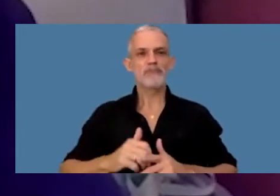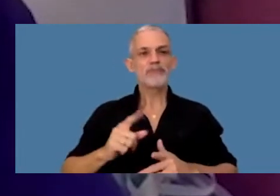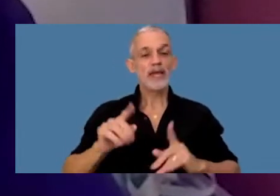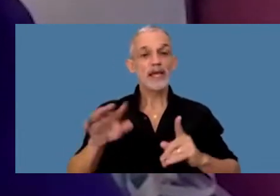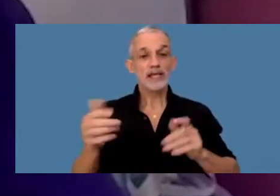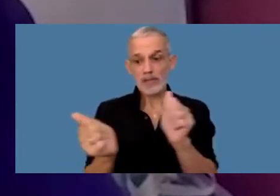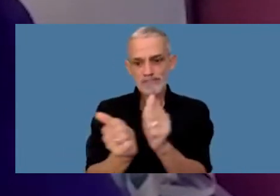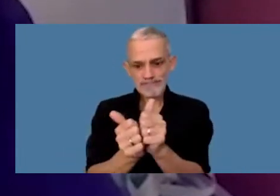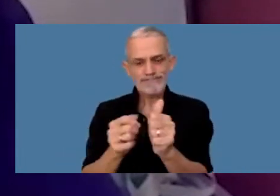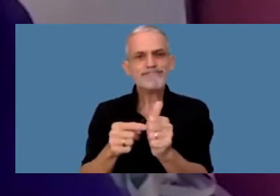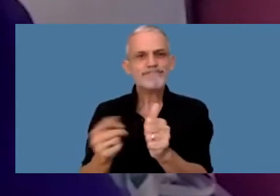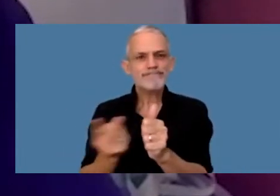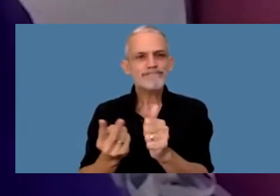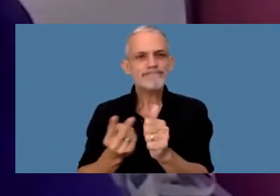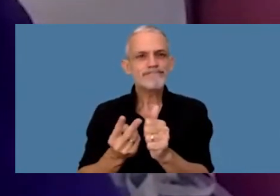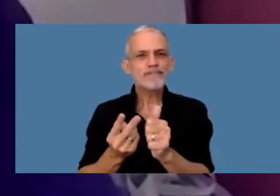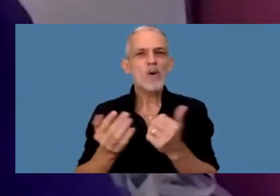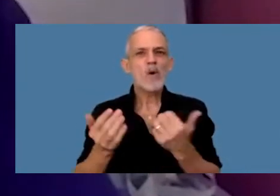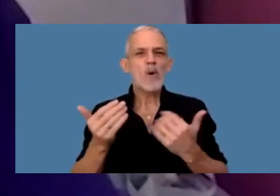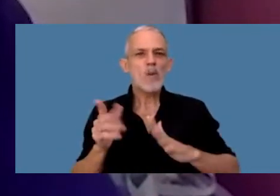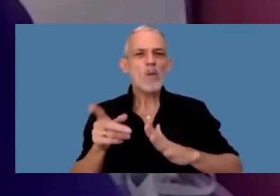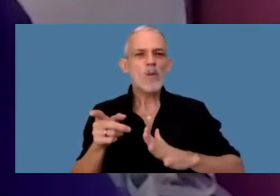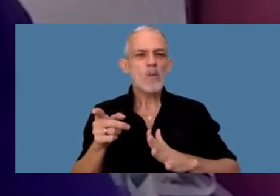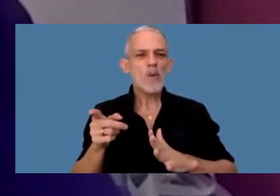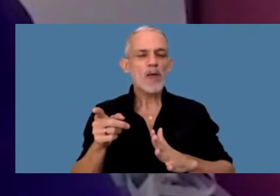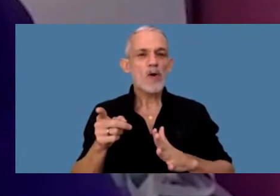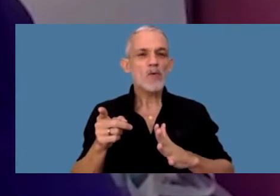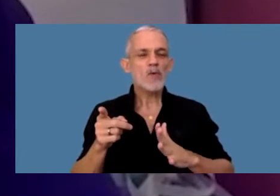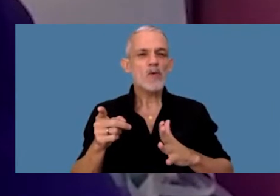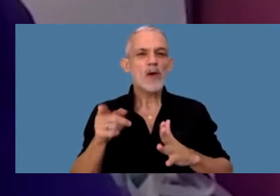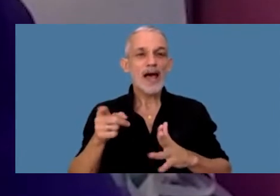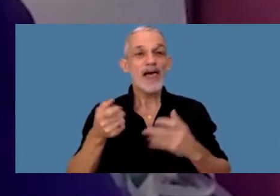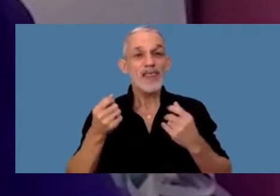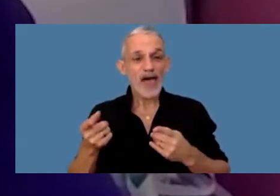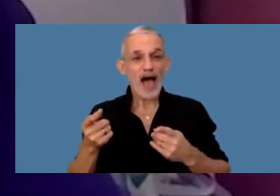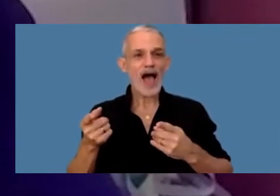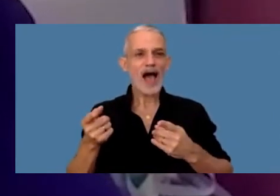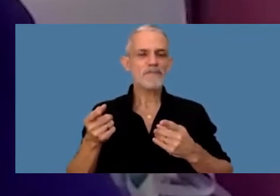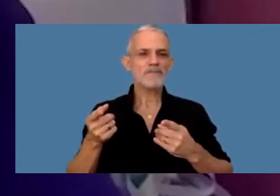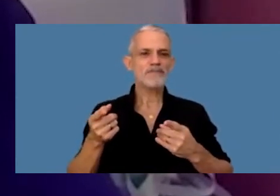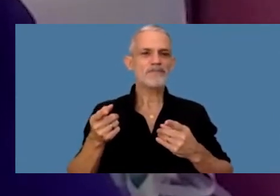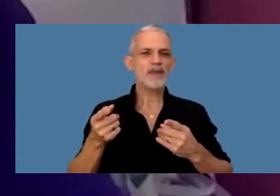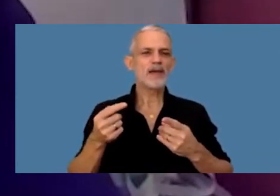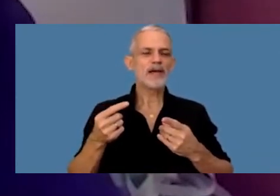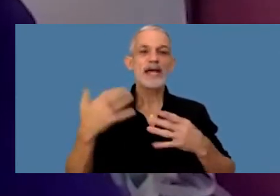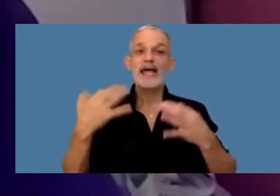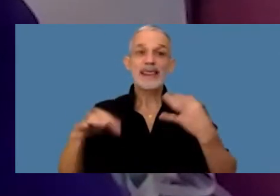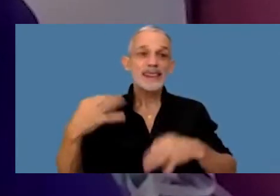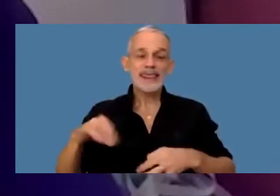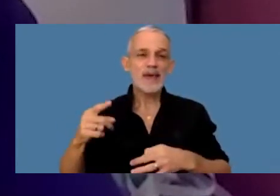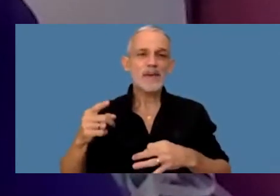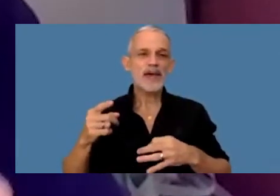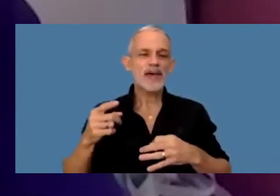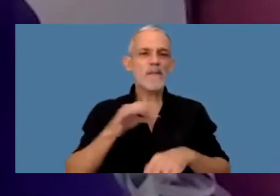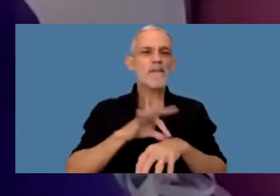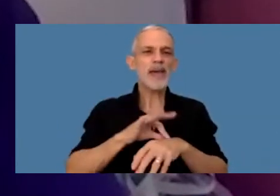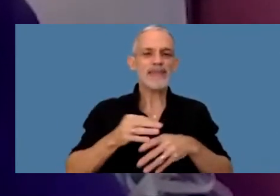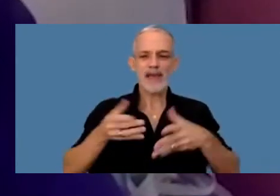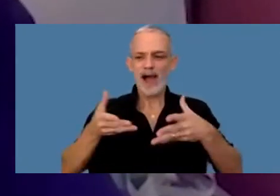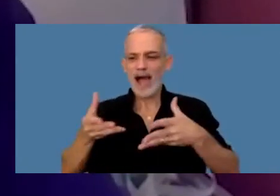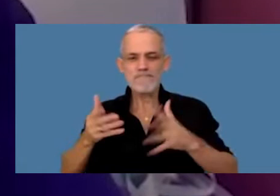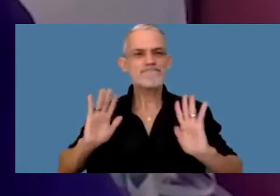se reduzca la duración del parto, del trabajo de parto, que se pueda lograr reducir toda lo que es